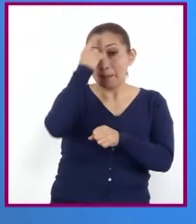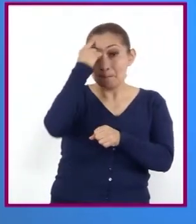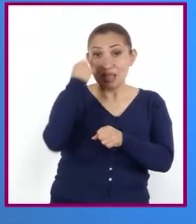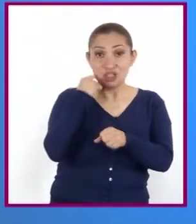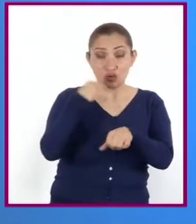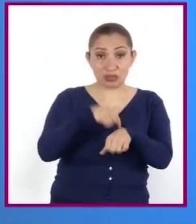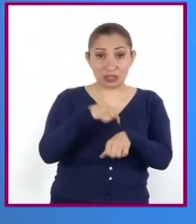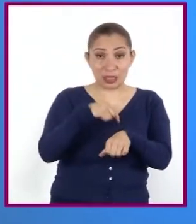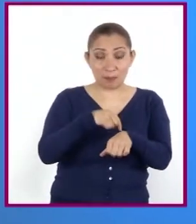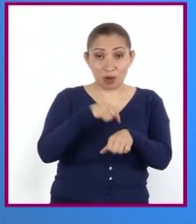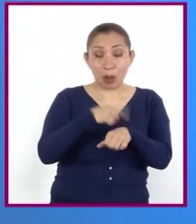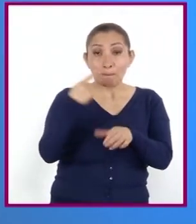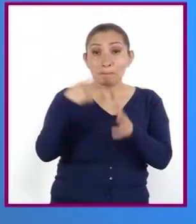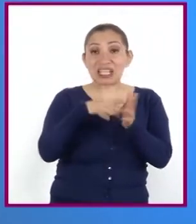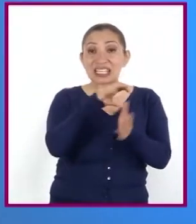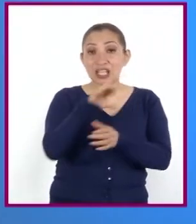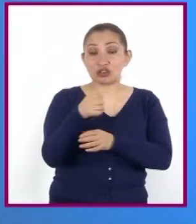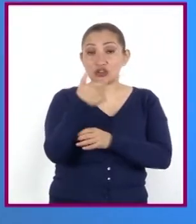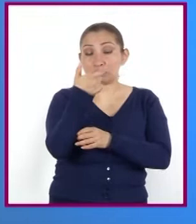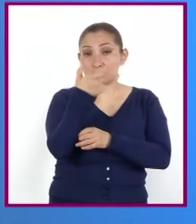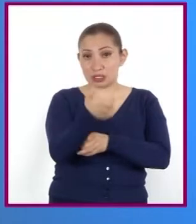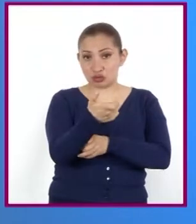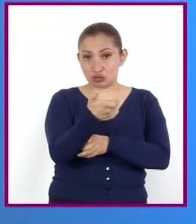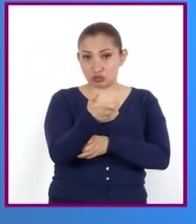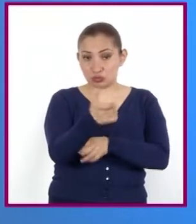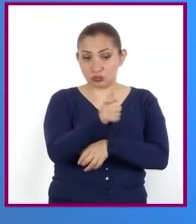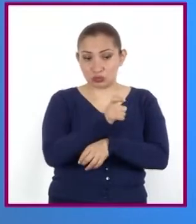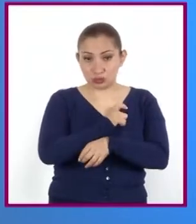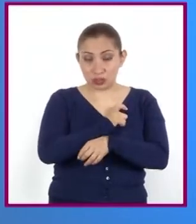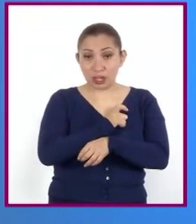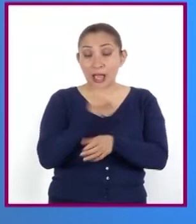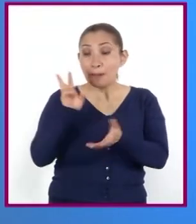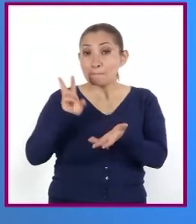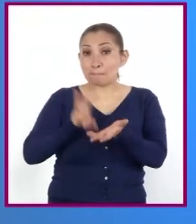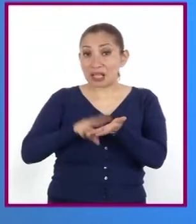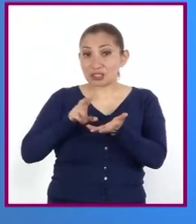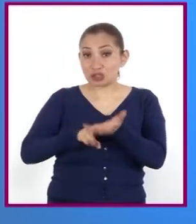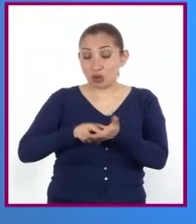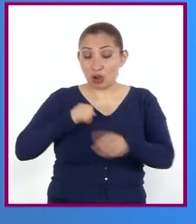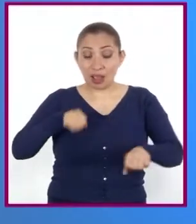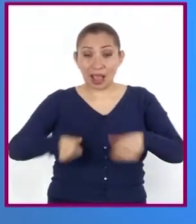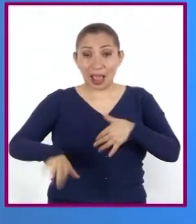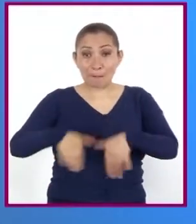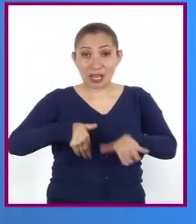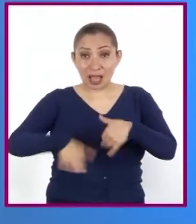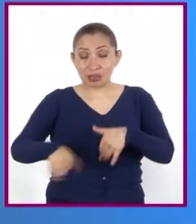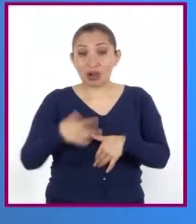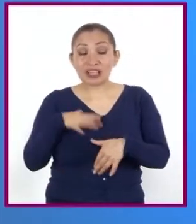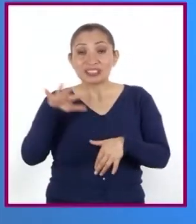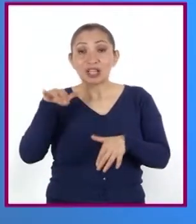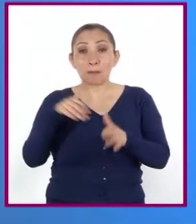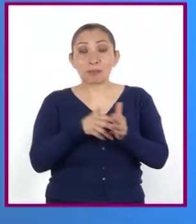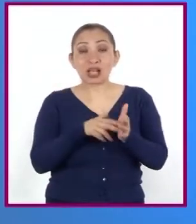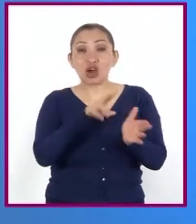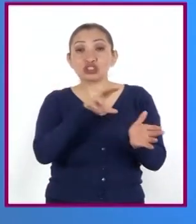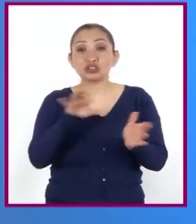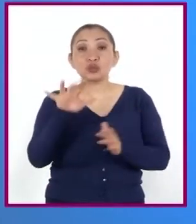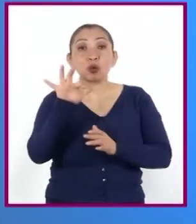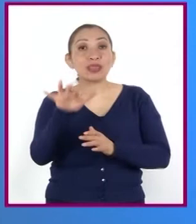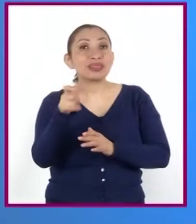tiempo, que son 1.500 pesos. El precio de la caminadora es de 5.850